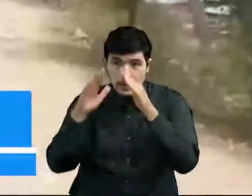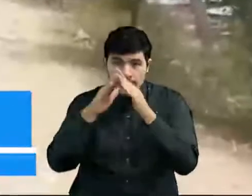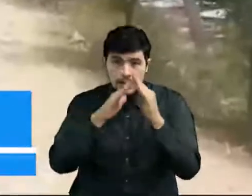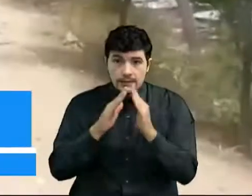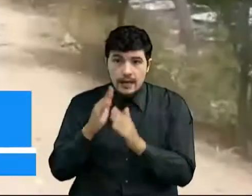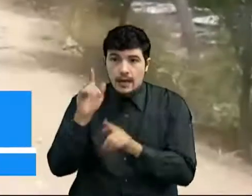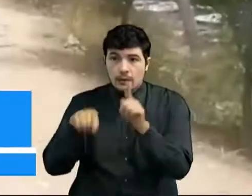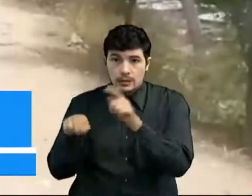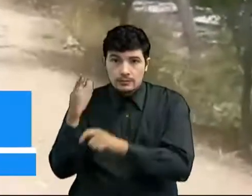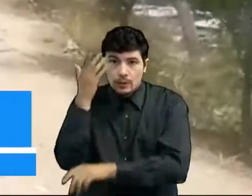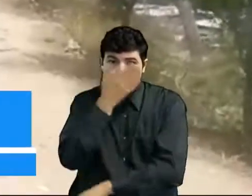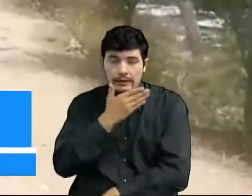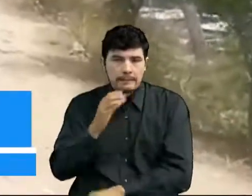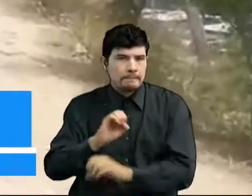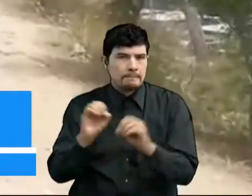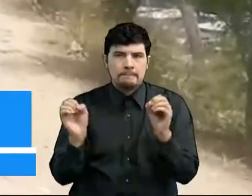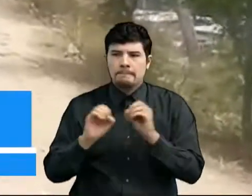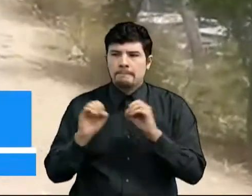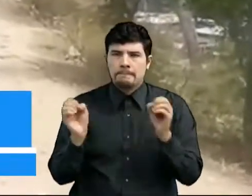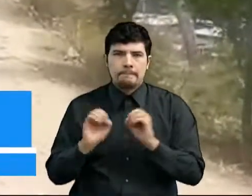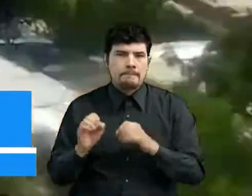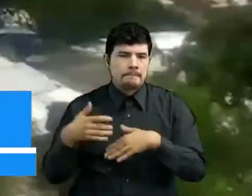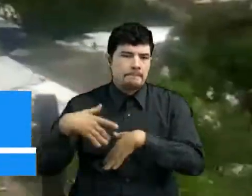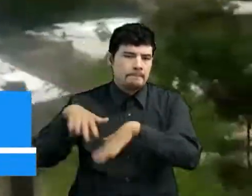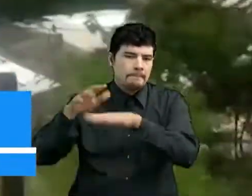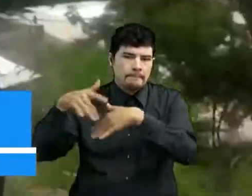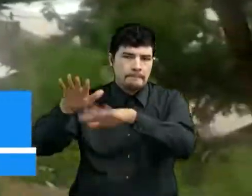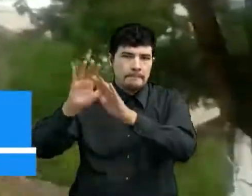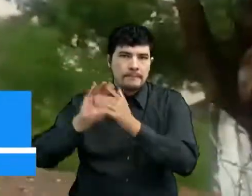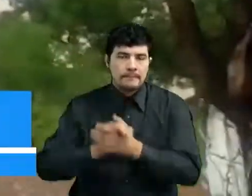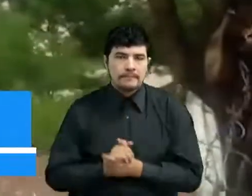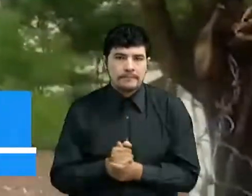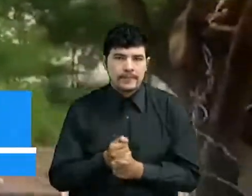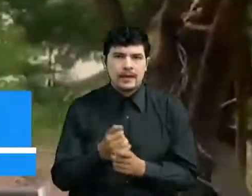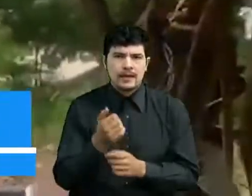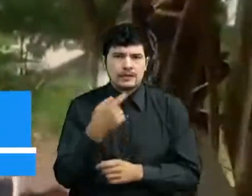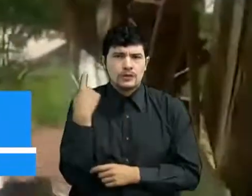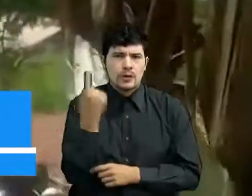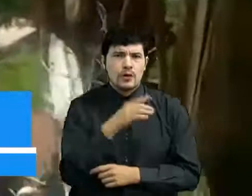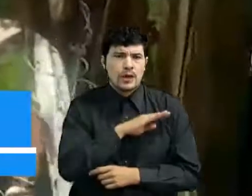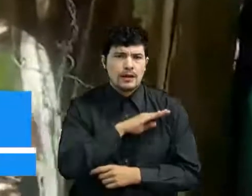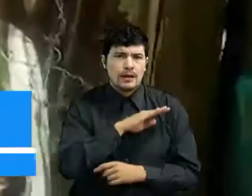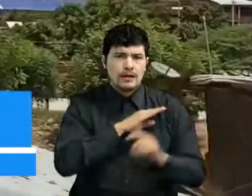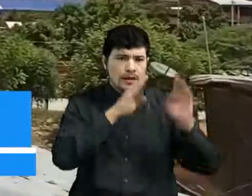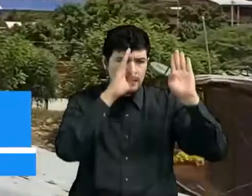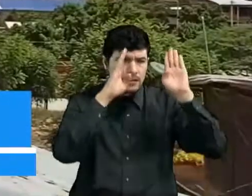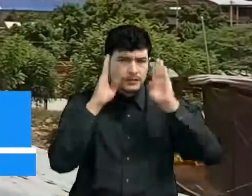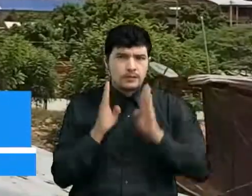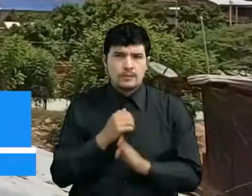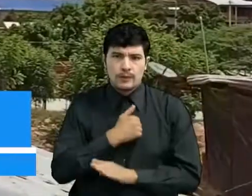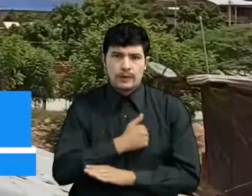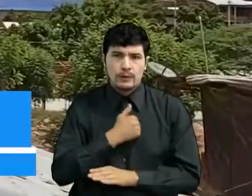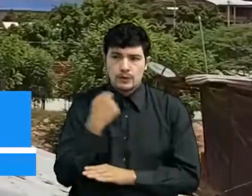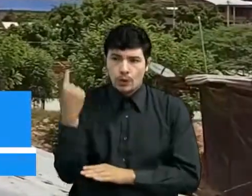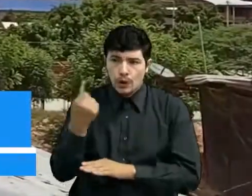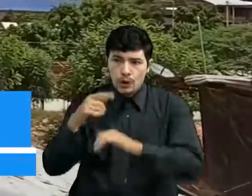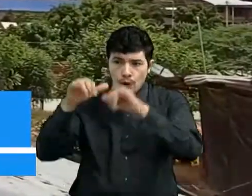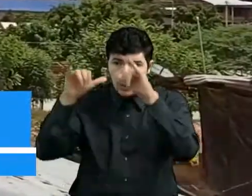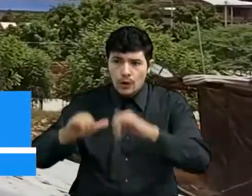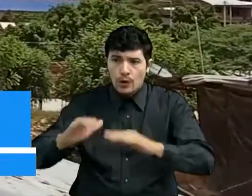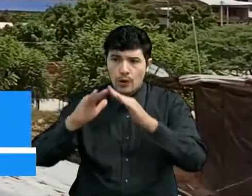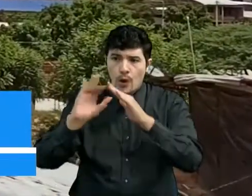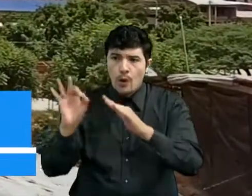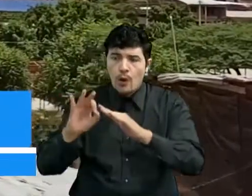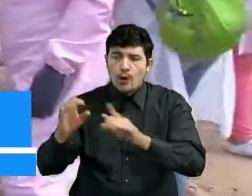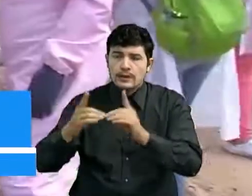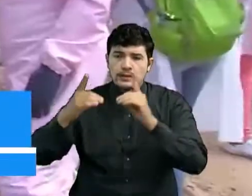señor gobernador, que mira hacia estos barrios, que no solamente es cuarentena y aislamiento. Necesitamos